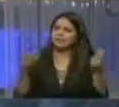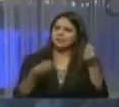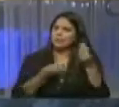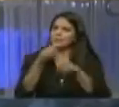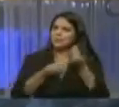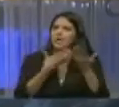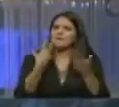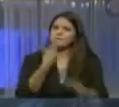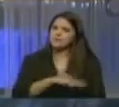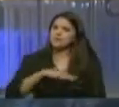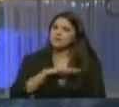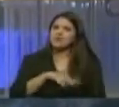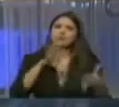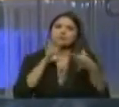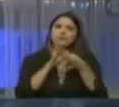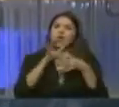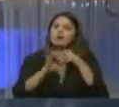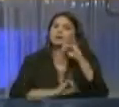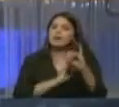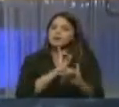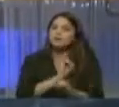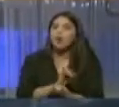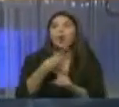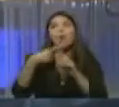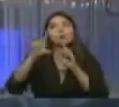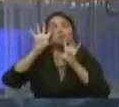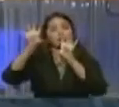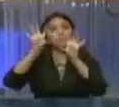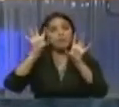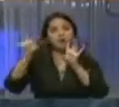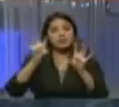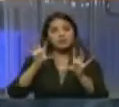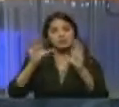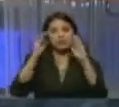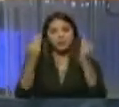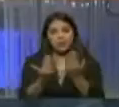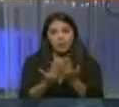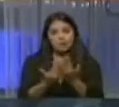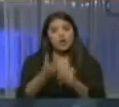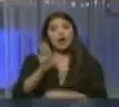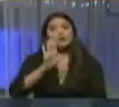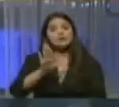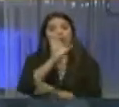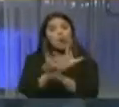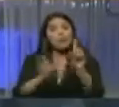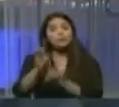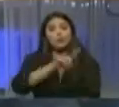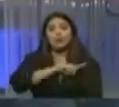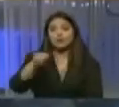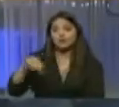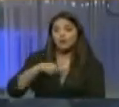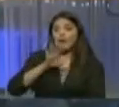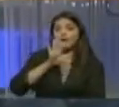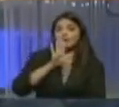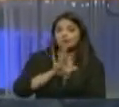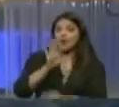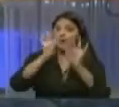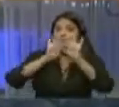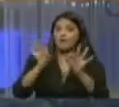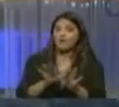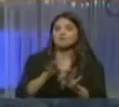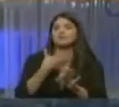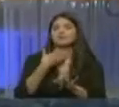creado misiones de solidaridad internacional con otros países del mundo. Es nuestra cultura, pues, es nuestra manera de